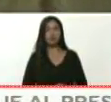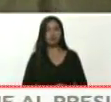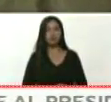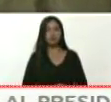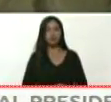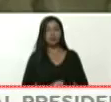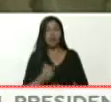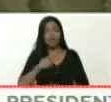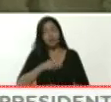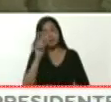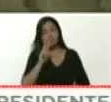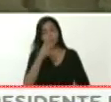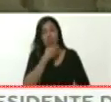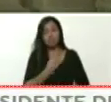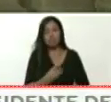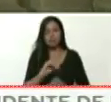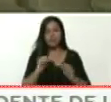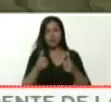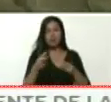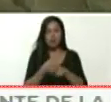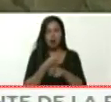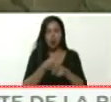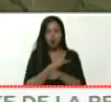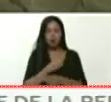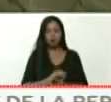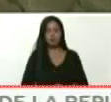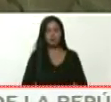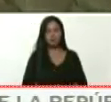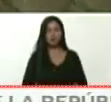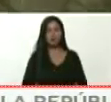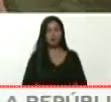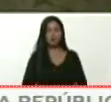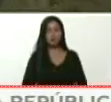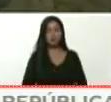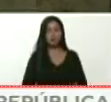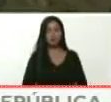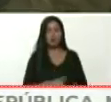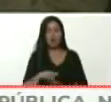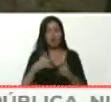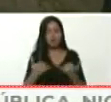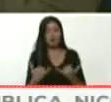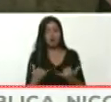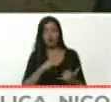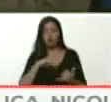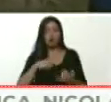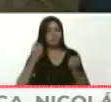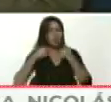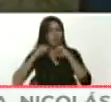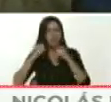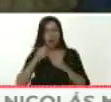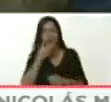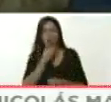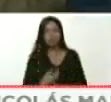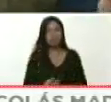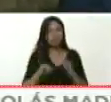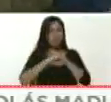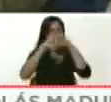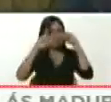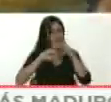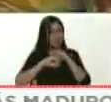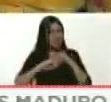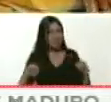En Venezuela diciembre comienza en agosto. Y desde ya estamos preparando por unas navidades